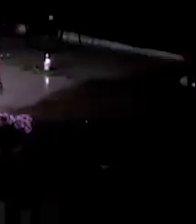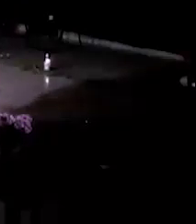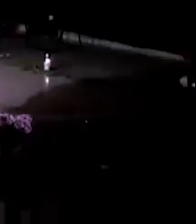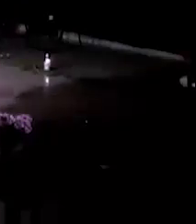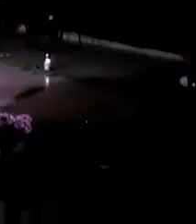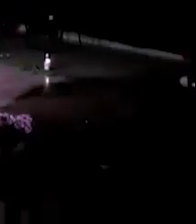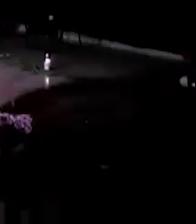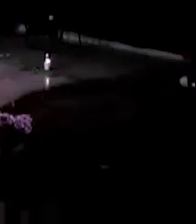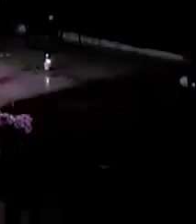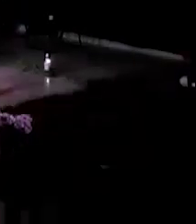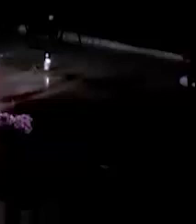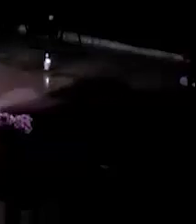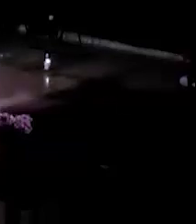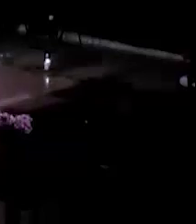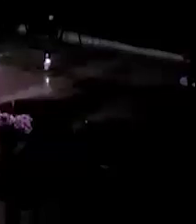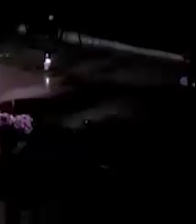y